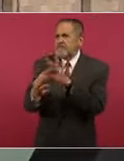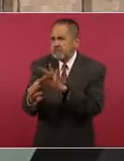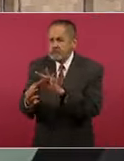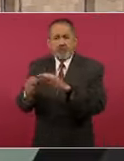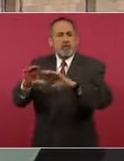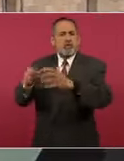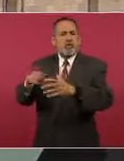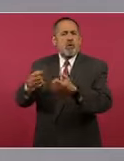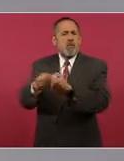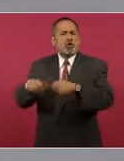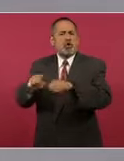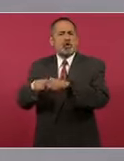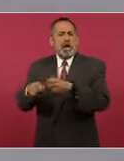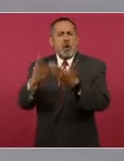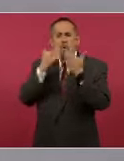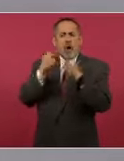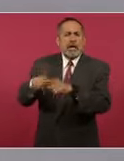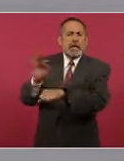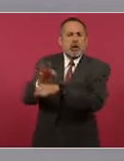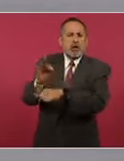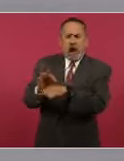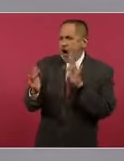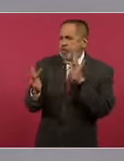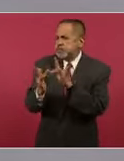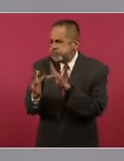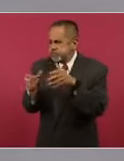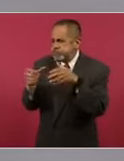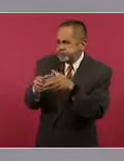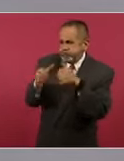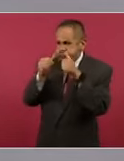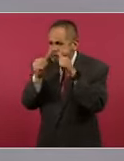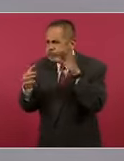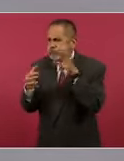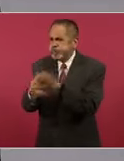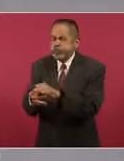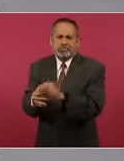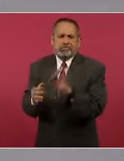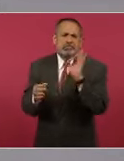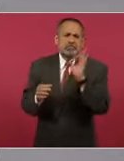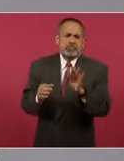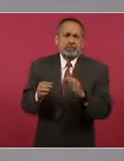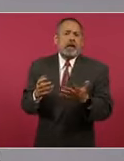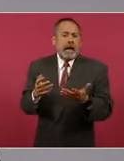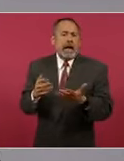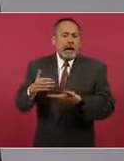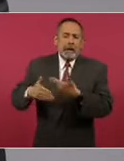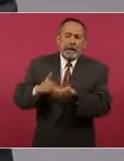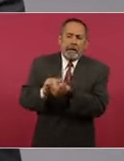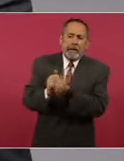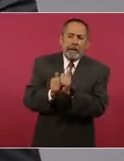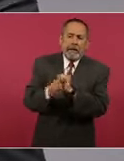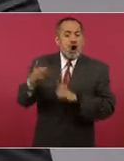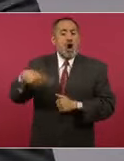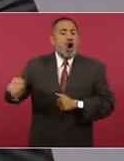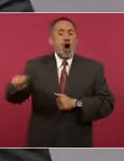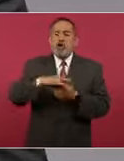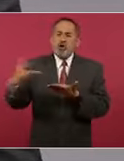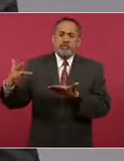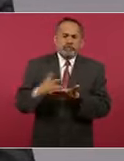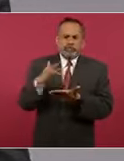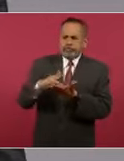grupos sociales más desprotegidos produjo el apoyo, la adhesión de